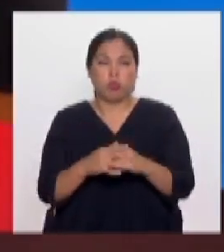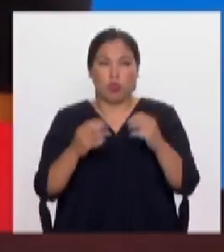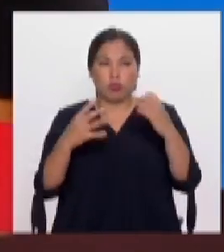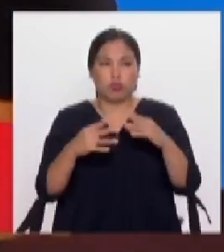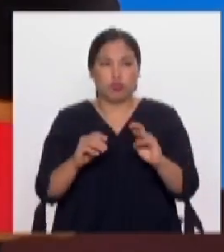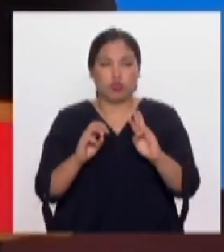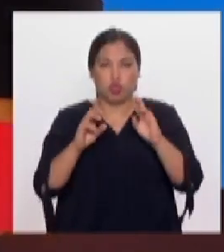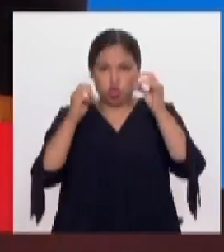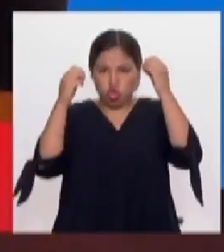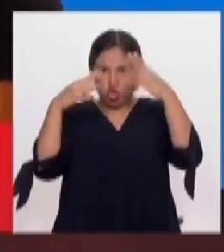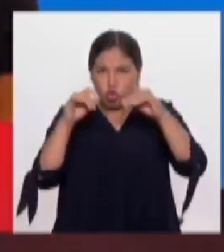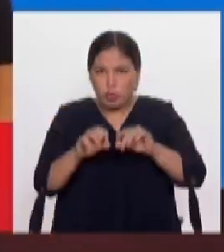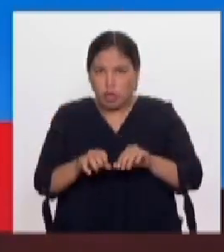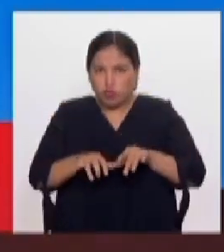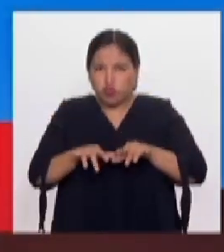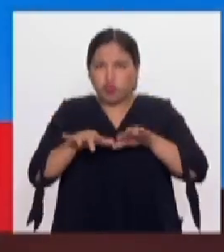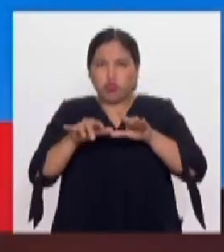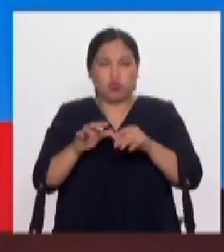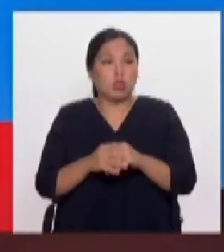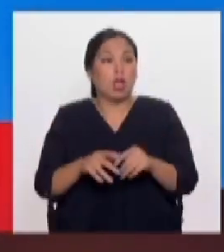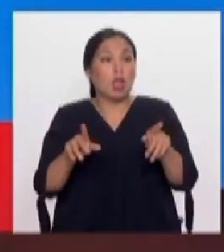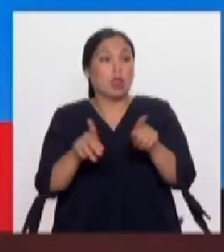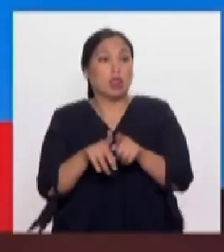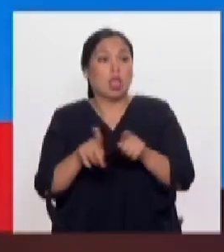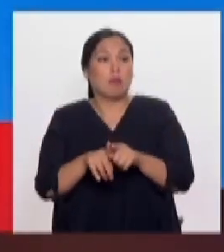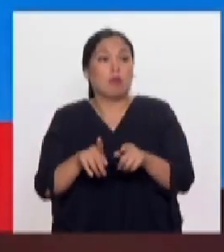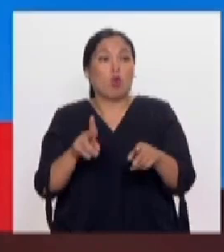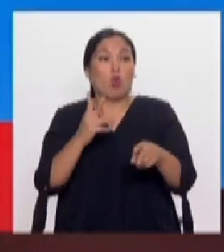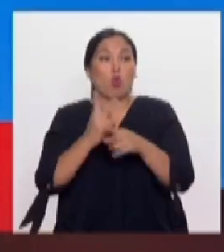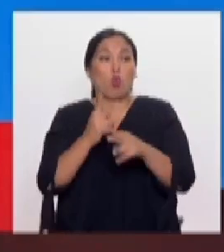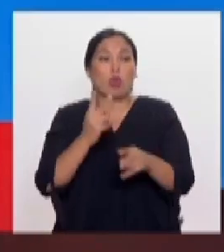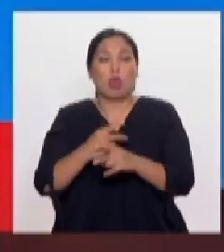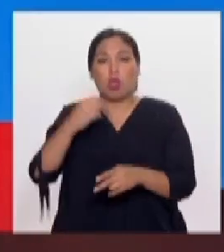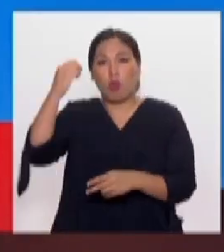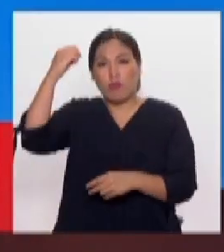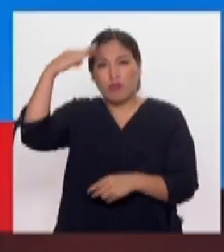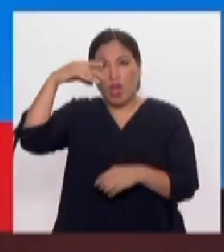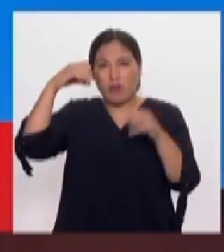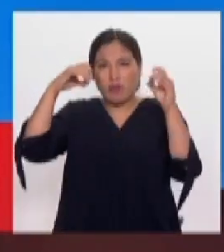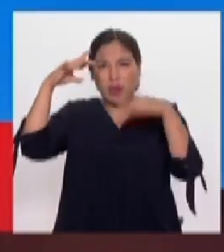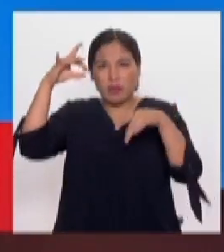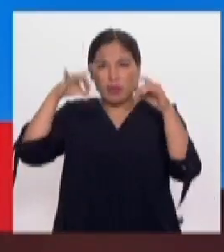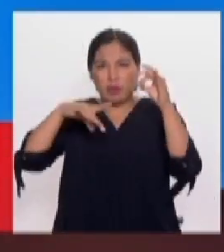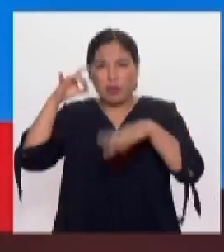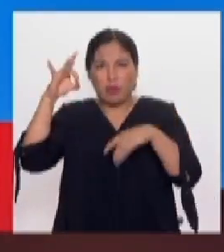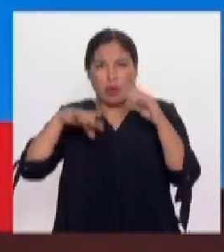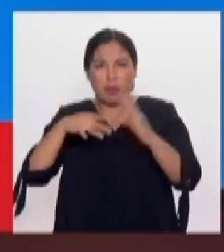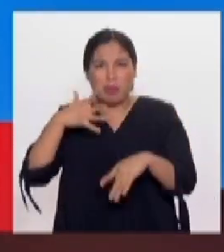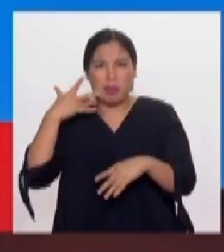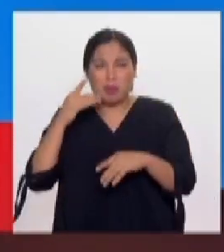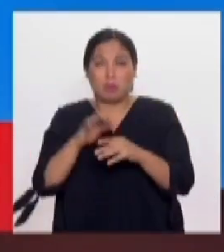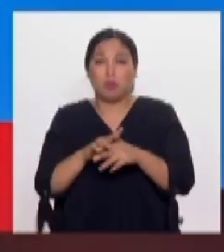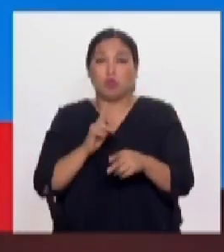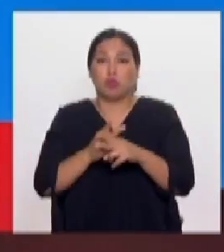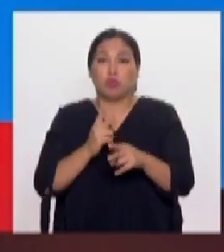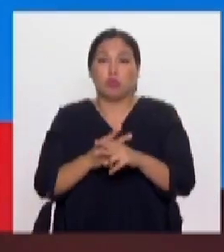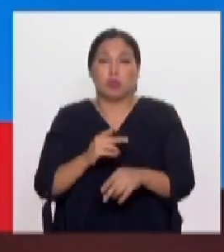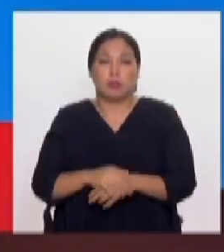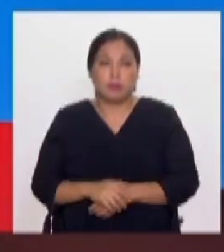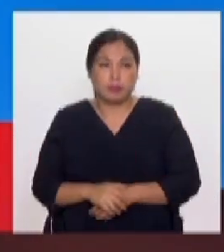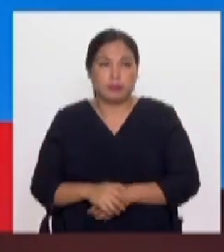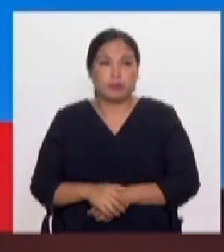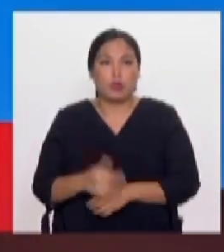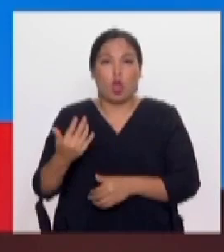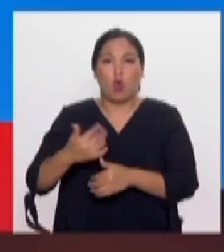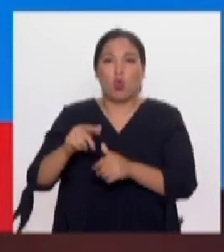por las lluvias y también tomar precauciones ante la caída de granizo principalmente en sectores ubicados sobre los 2800 metros en los